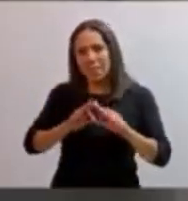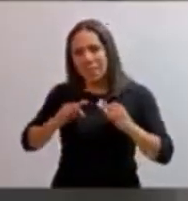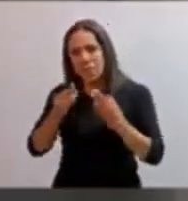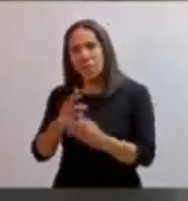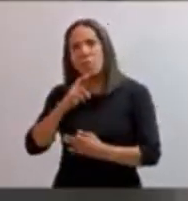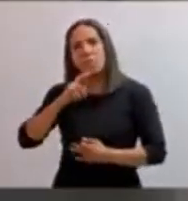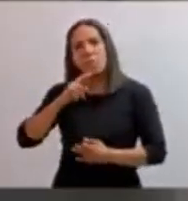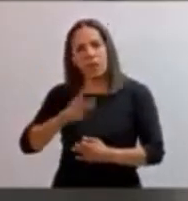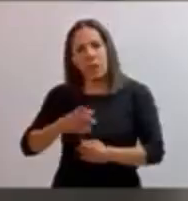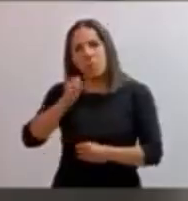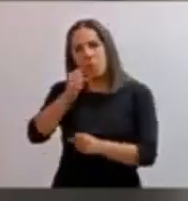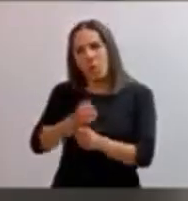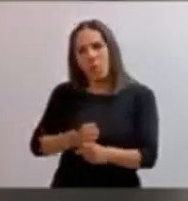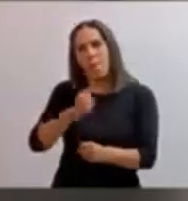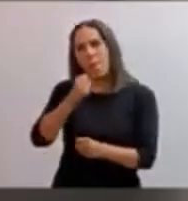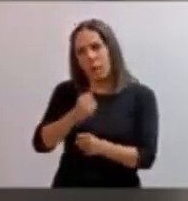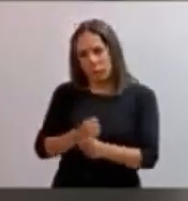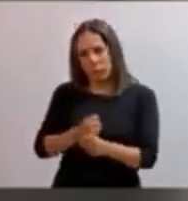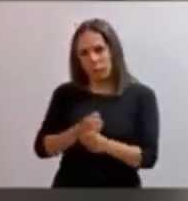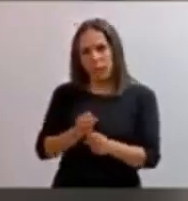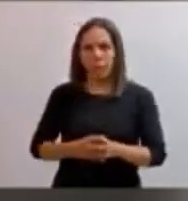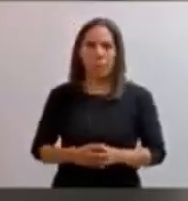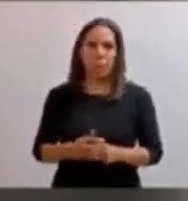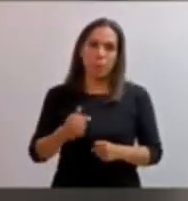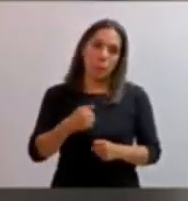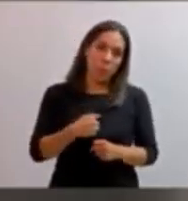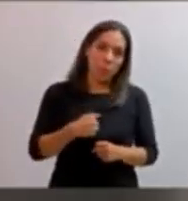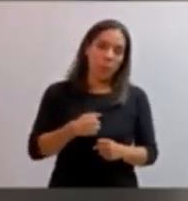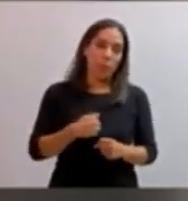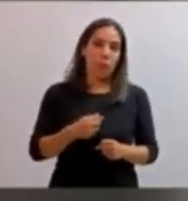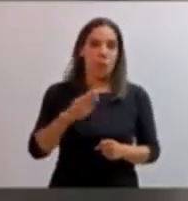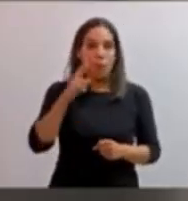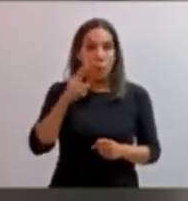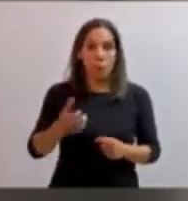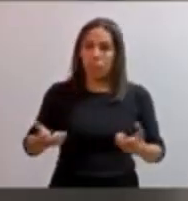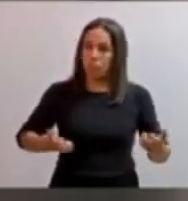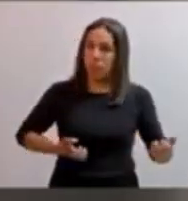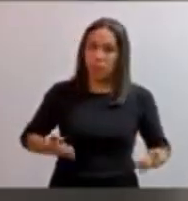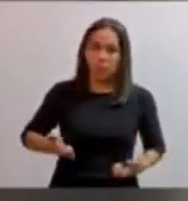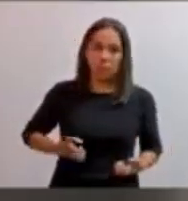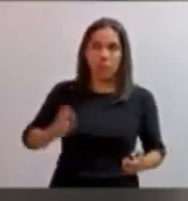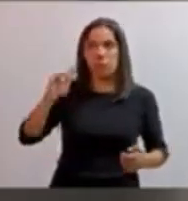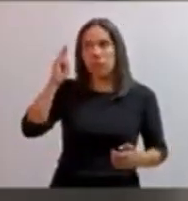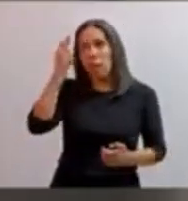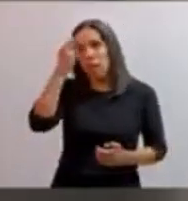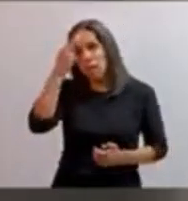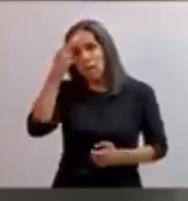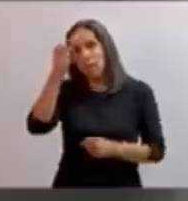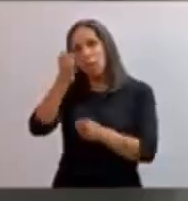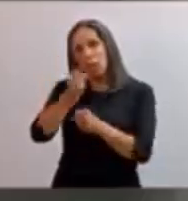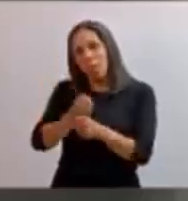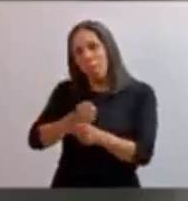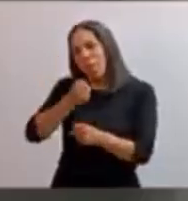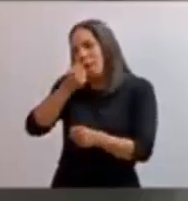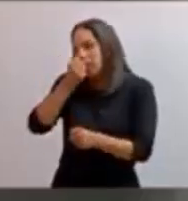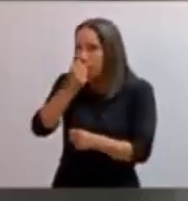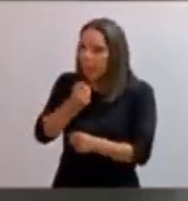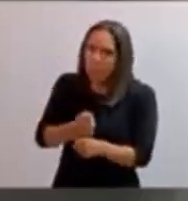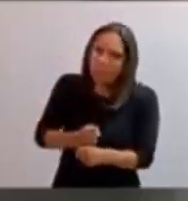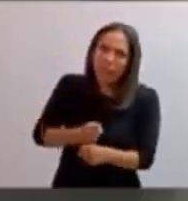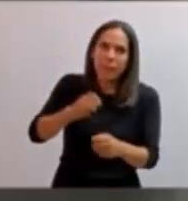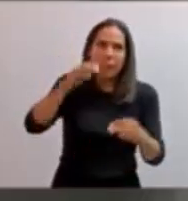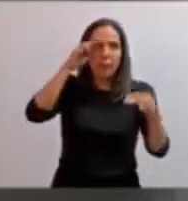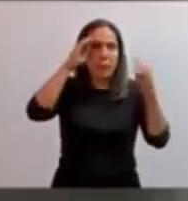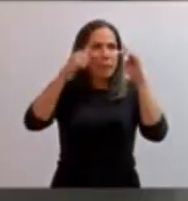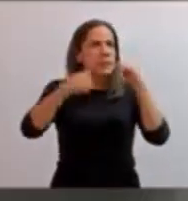en nuestra propia práctica. Entonces yo lo miraría así, en un ejercicio de reflexión hacia mi práctica, un ejercicio de reflexión